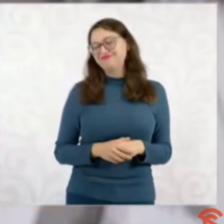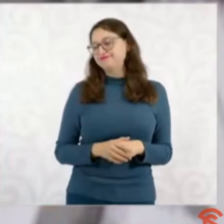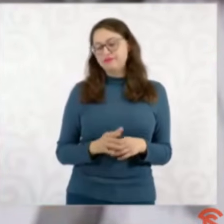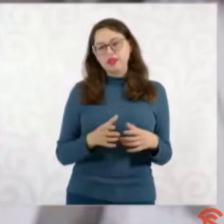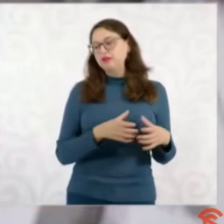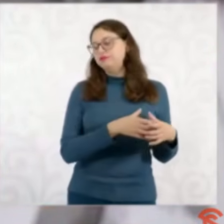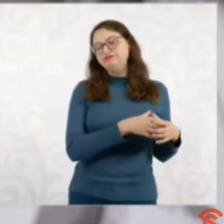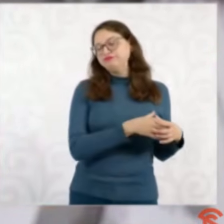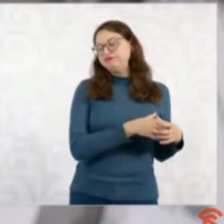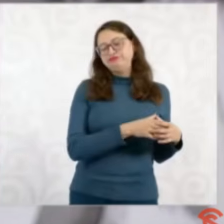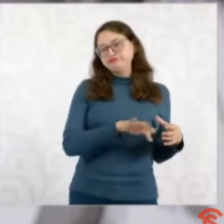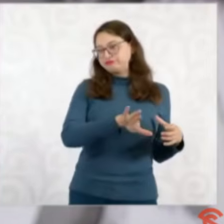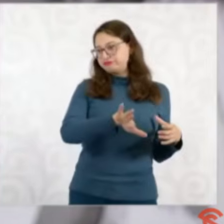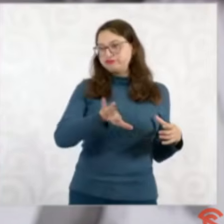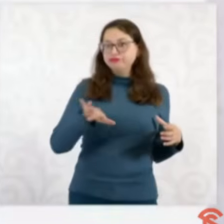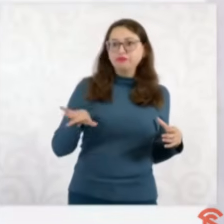toca.